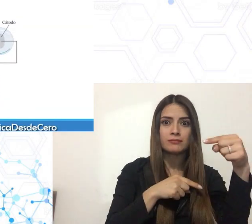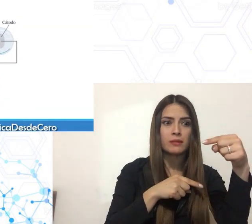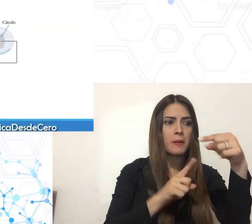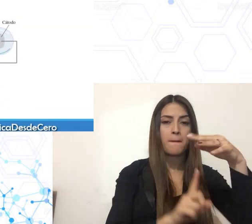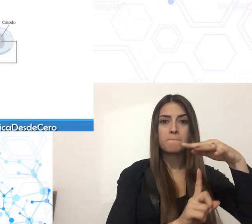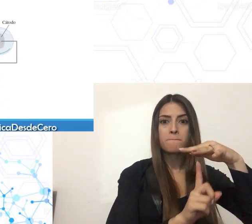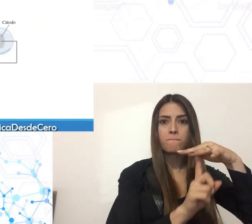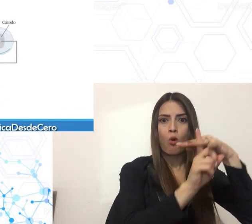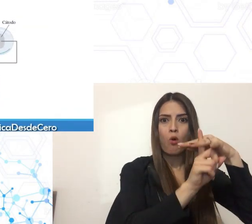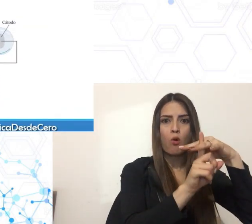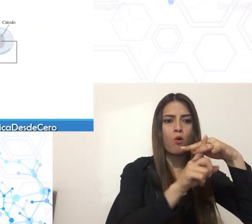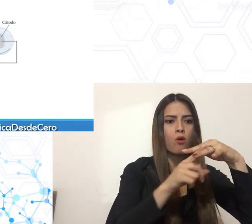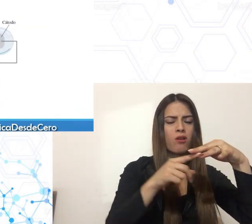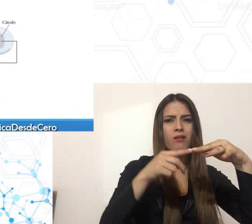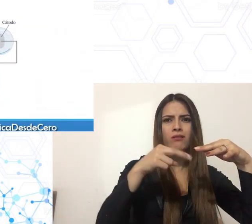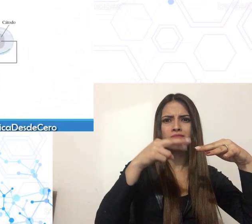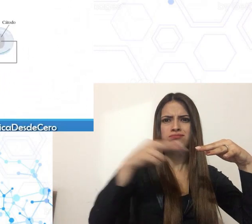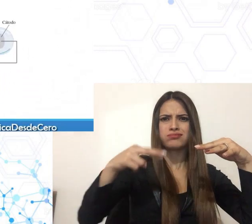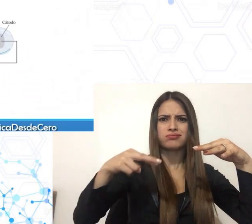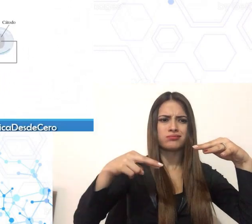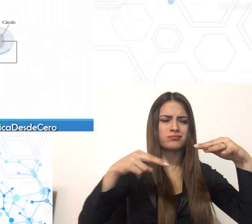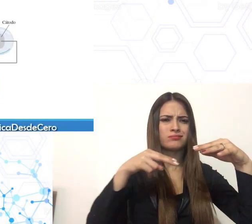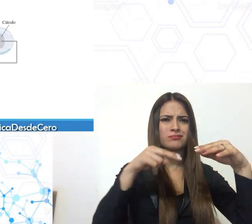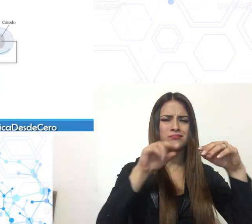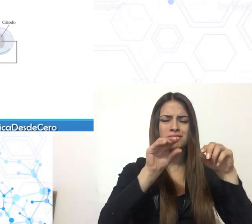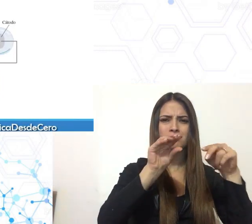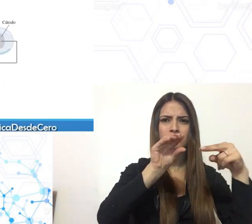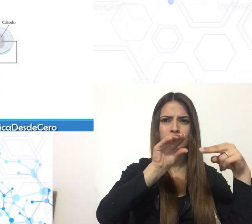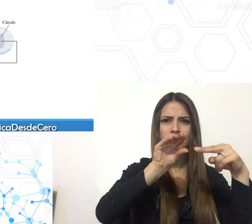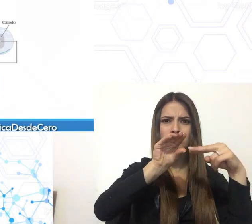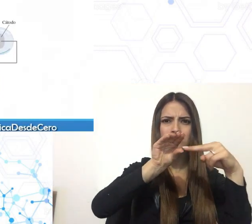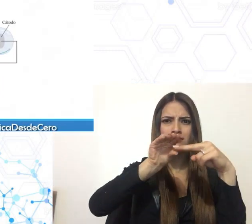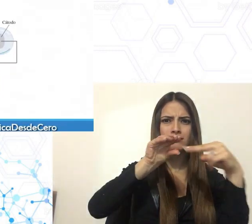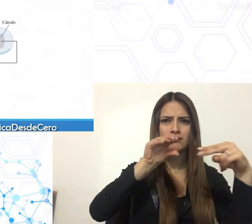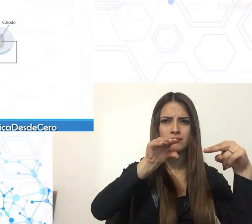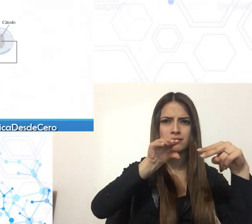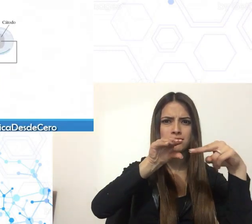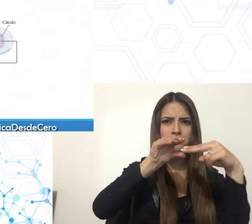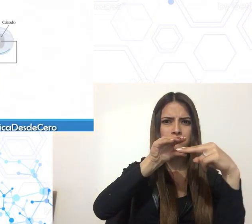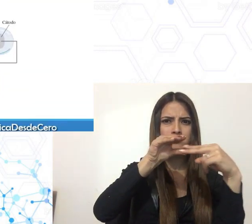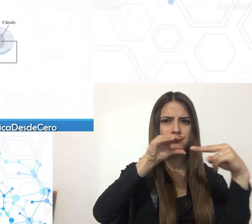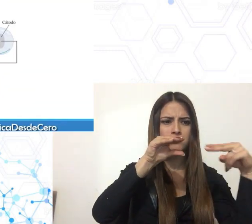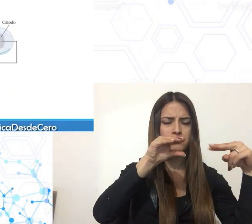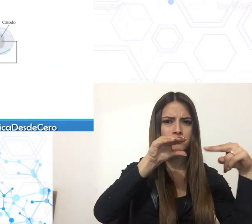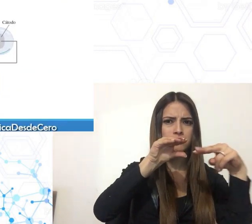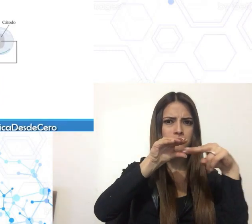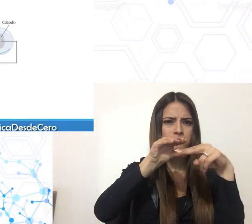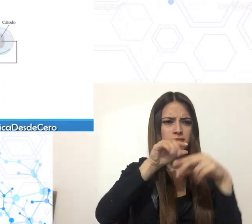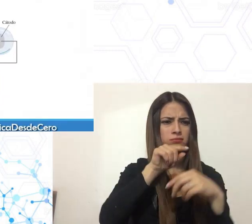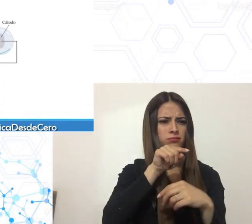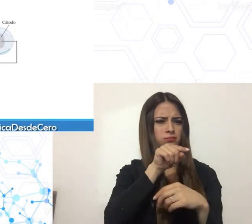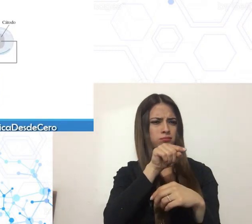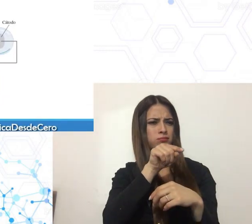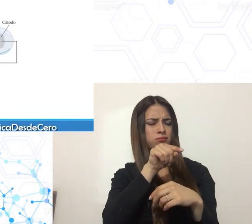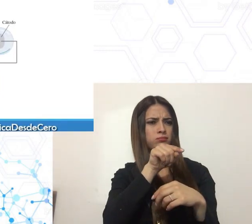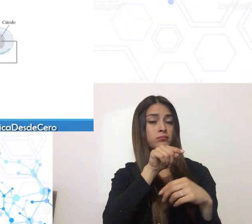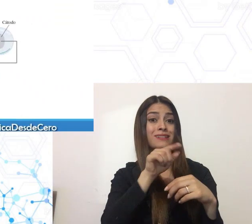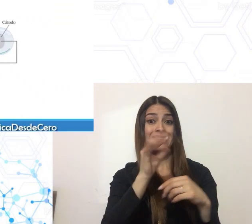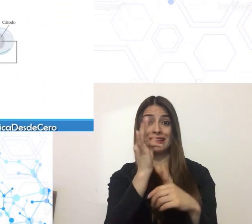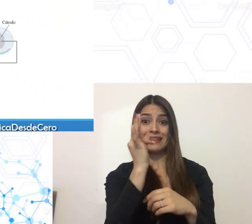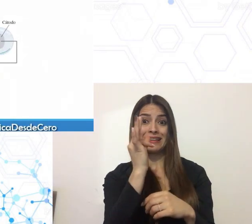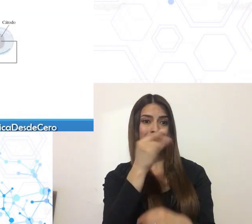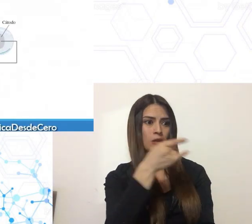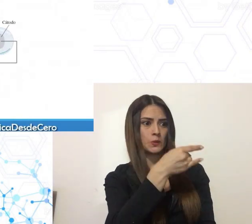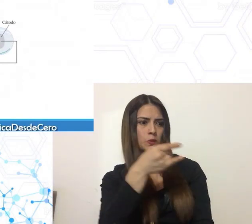haz de rayos que fluía desde el cátodo, obviamente era atraída por el ánodo, lo atravesaba y